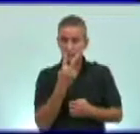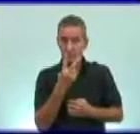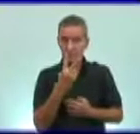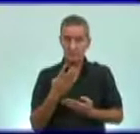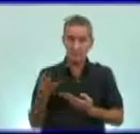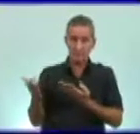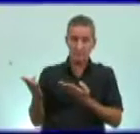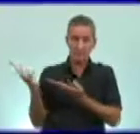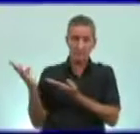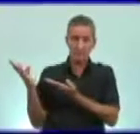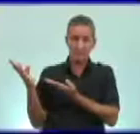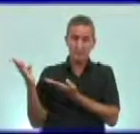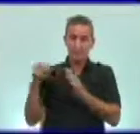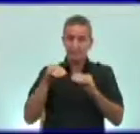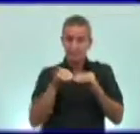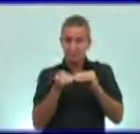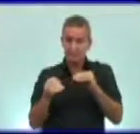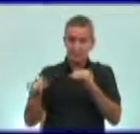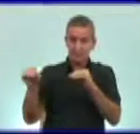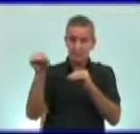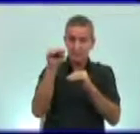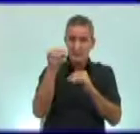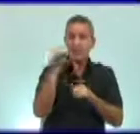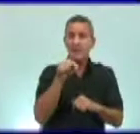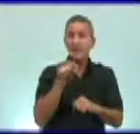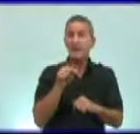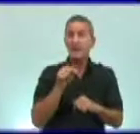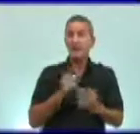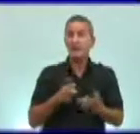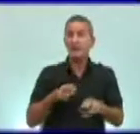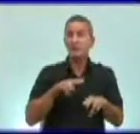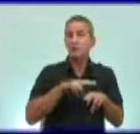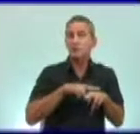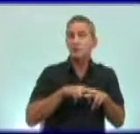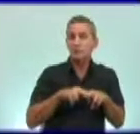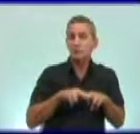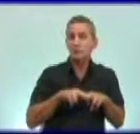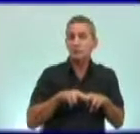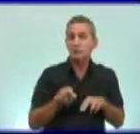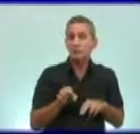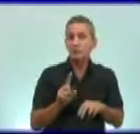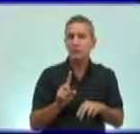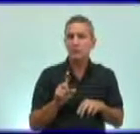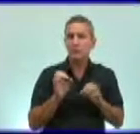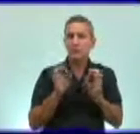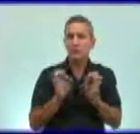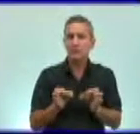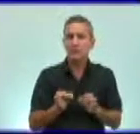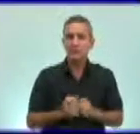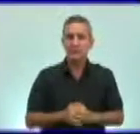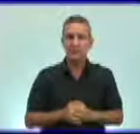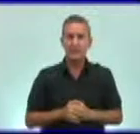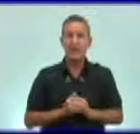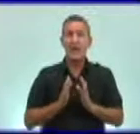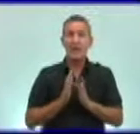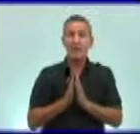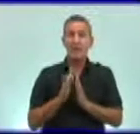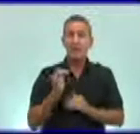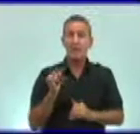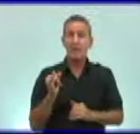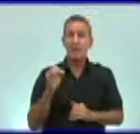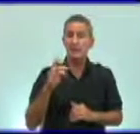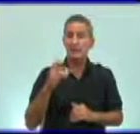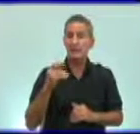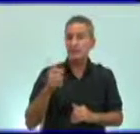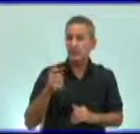embargo, eso históricamente no es fidedigno. A Hidalgo nunca se les fotografió y la noción que se tiene